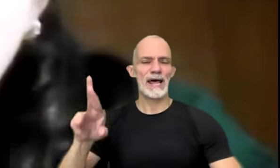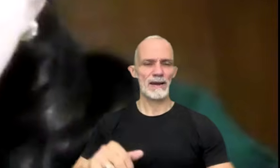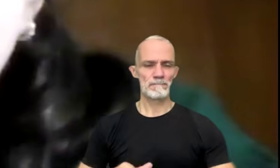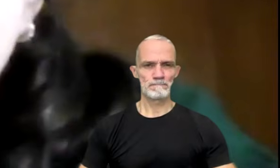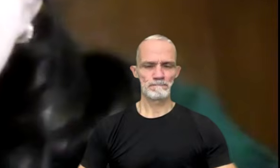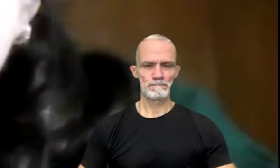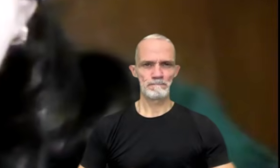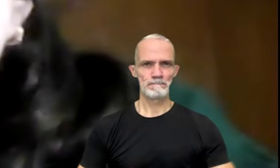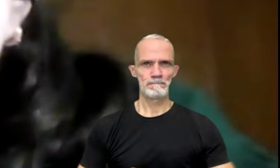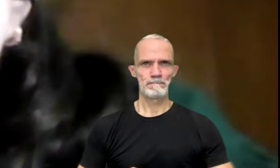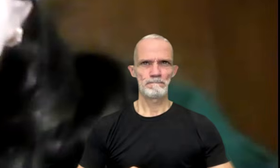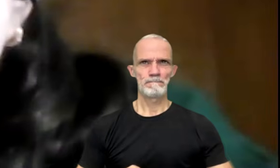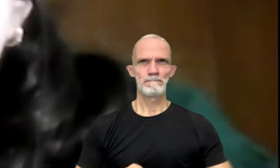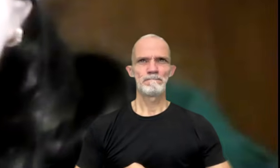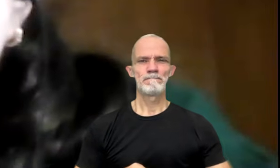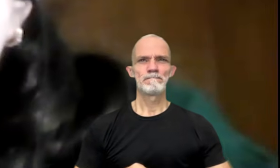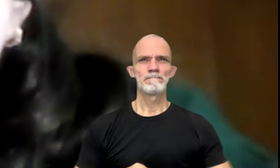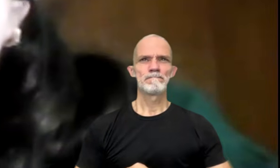Ok.